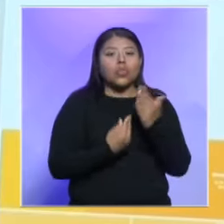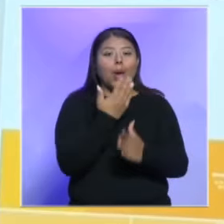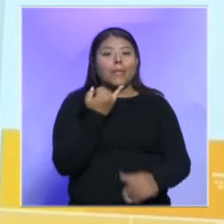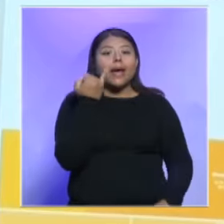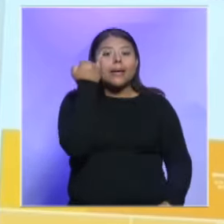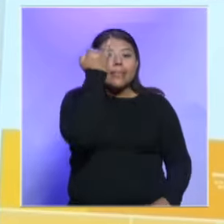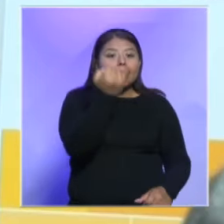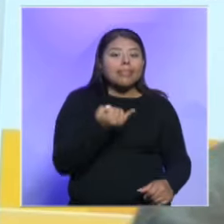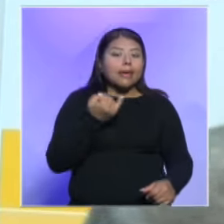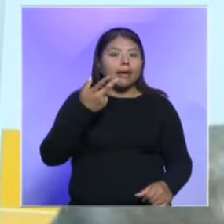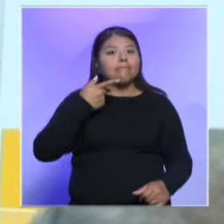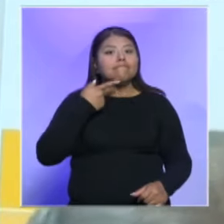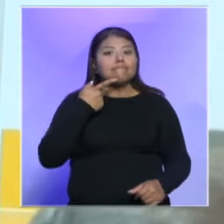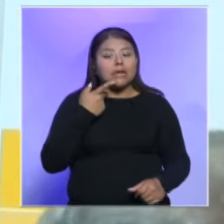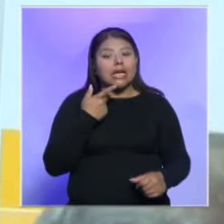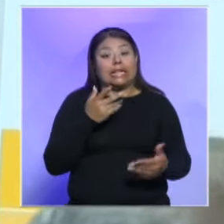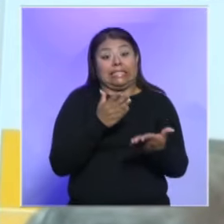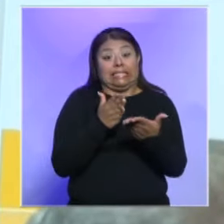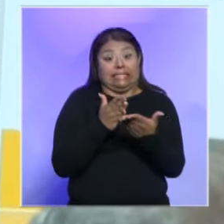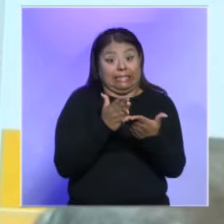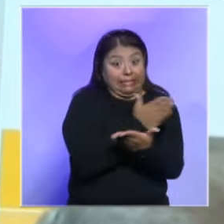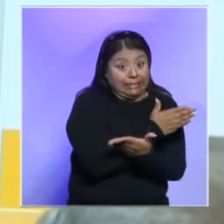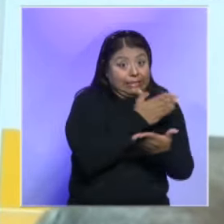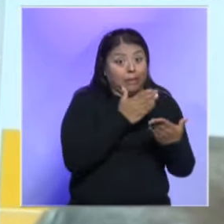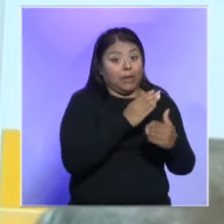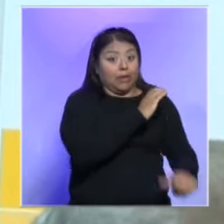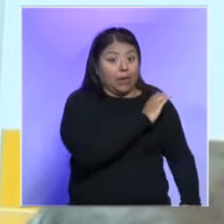las candidaturas independientes ofrecen